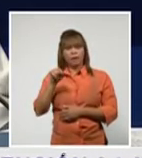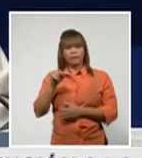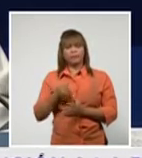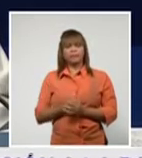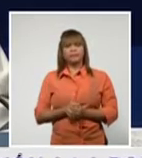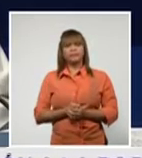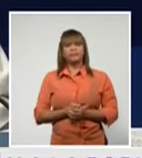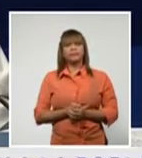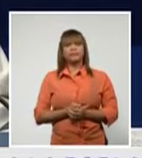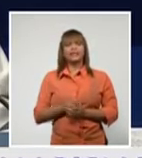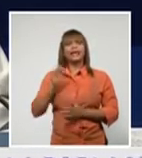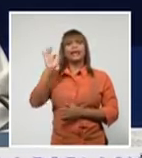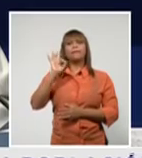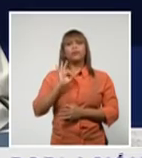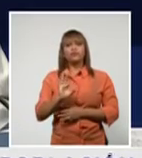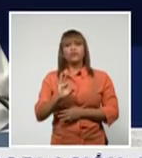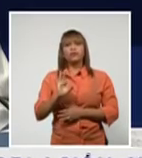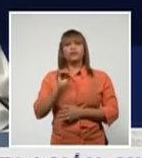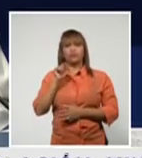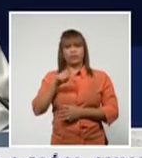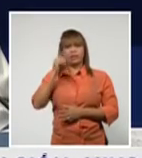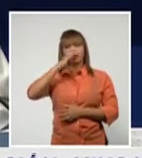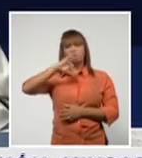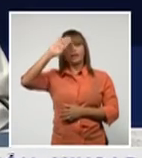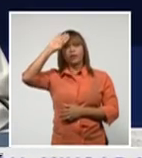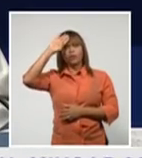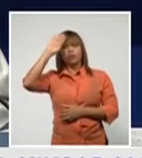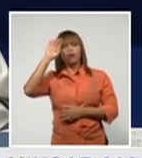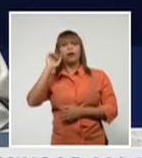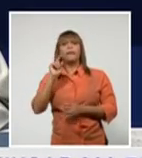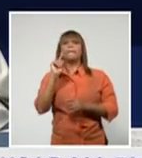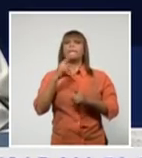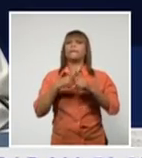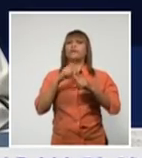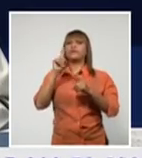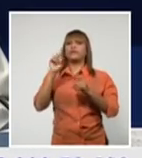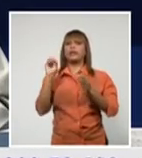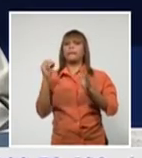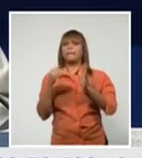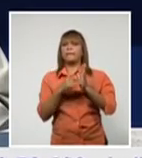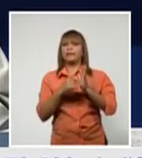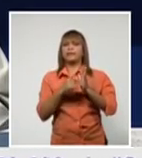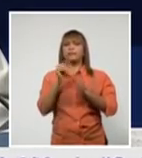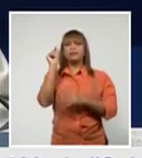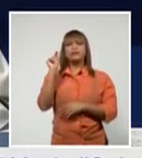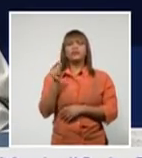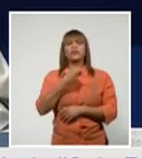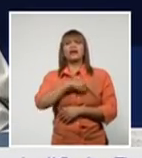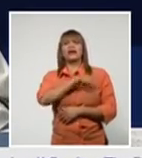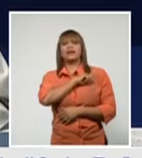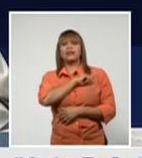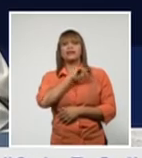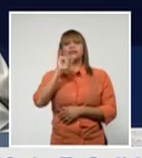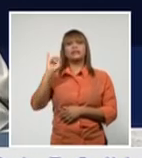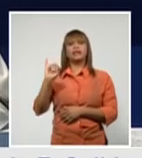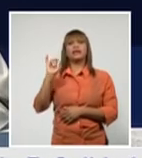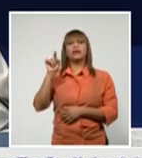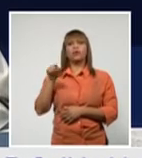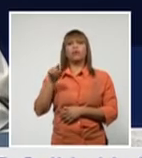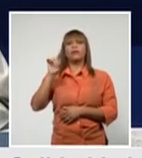la tasa de incidencia de Cuba por 100.000 habitantes, ayer fue de